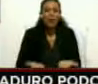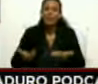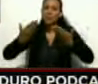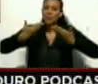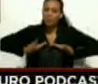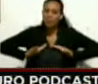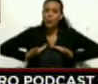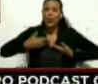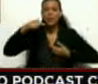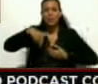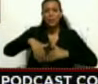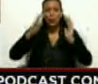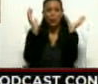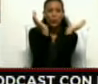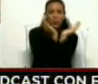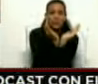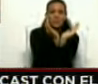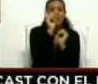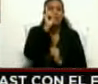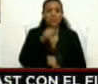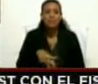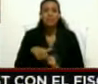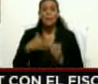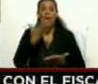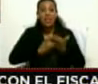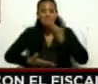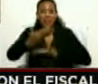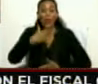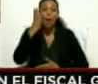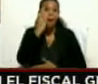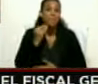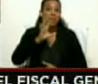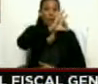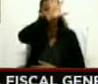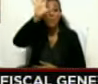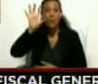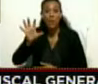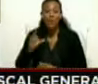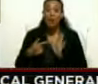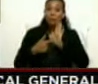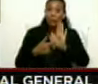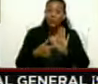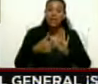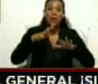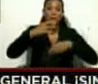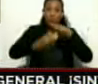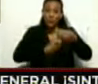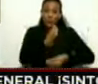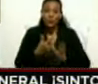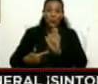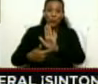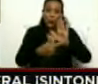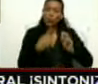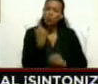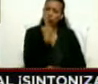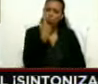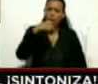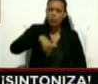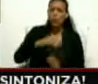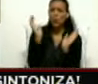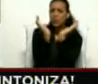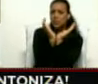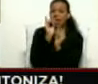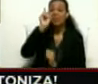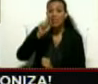estar recibiendo de parte de la UNICEF y también el intercambio de experiencia que nosotros vamos a estar dando, no solo para la UNICEF, sino